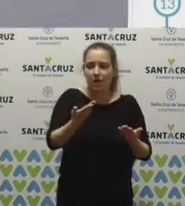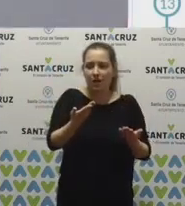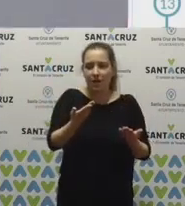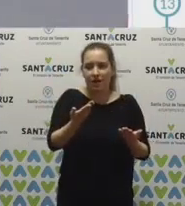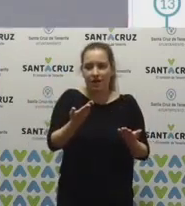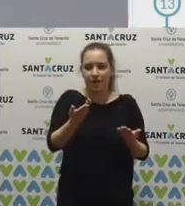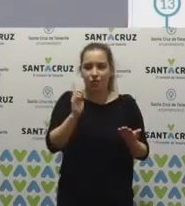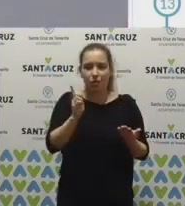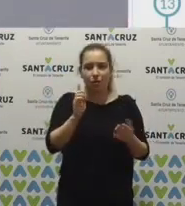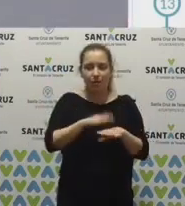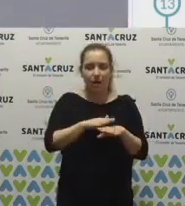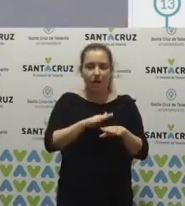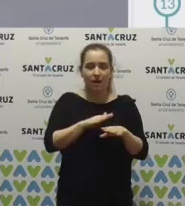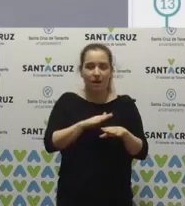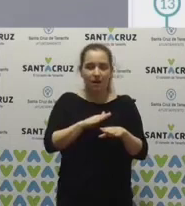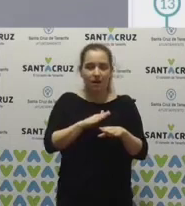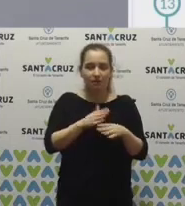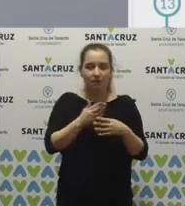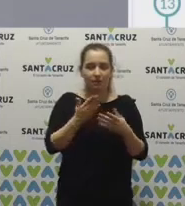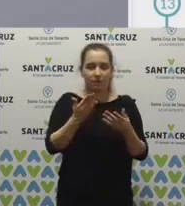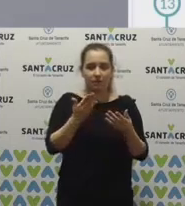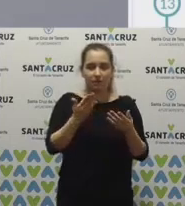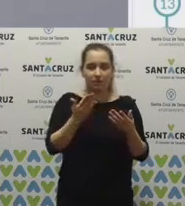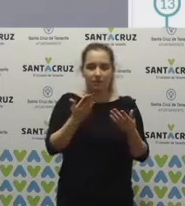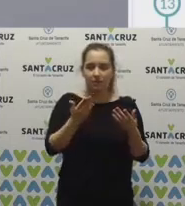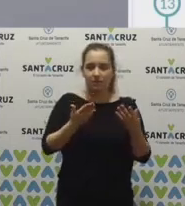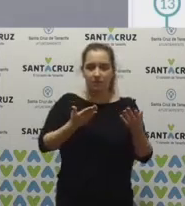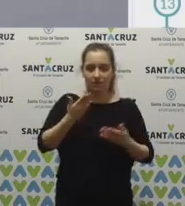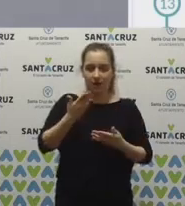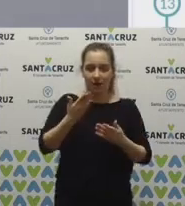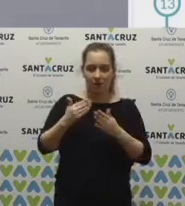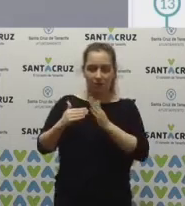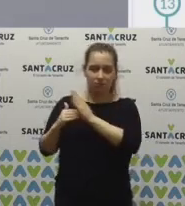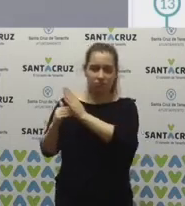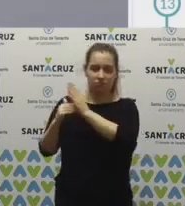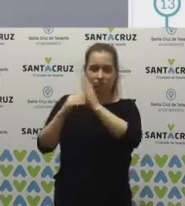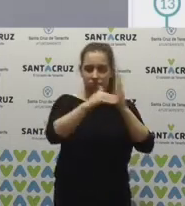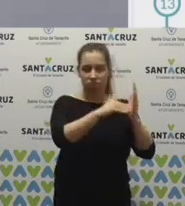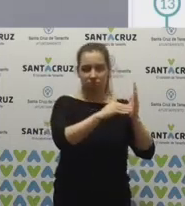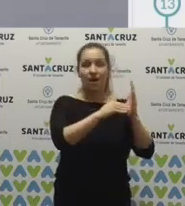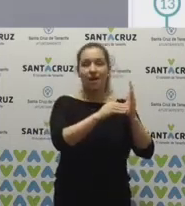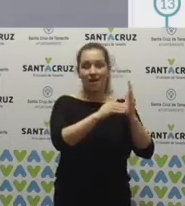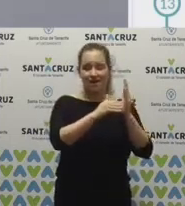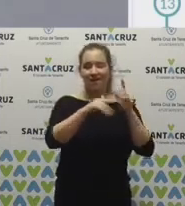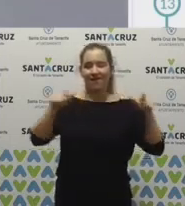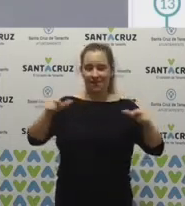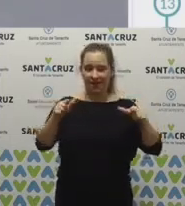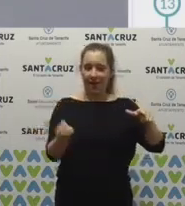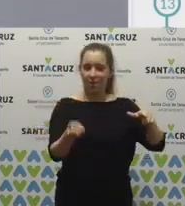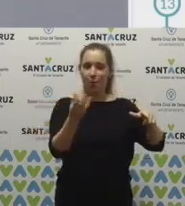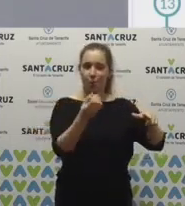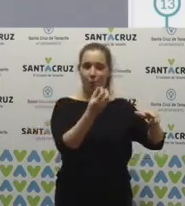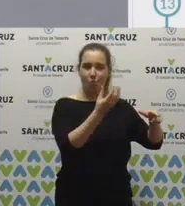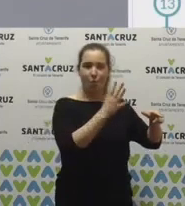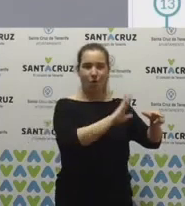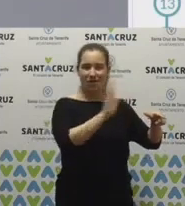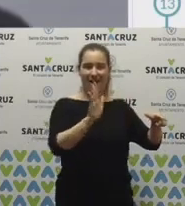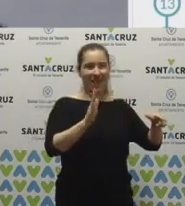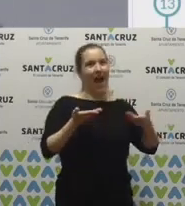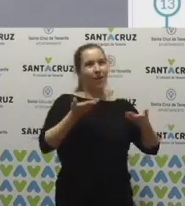vergüenza con una pantalla de diez mil euros y por último dotar de mejor atención